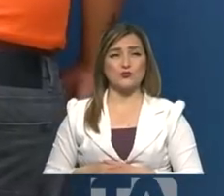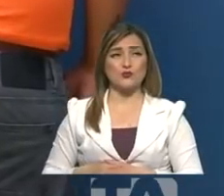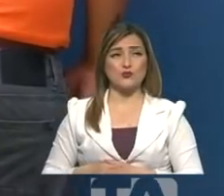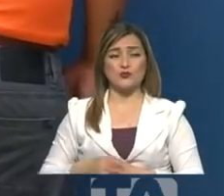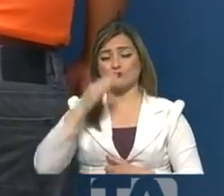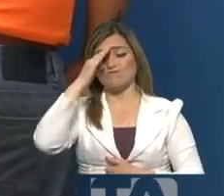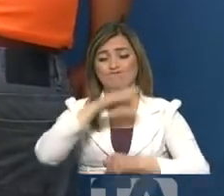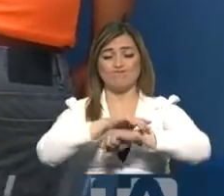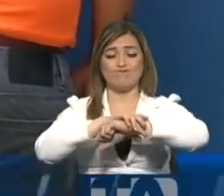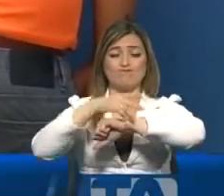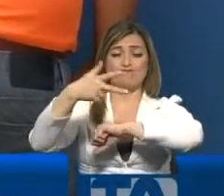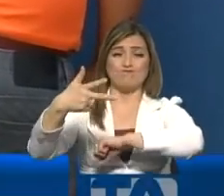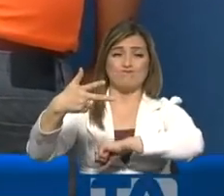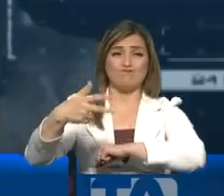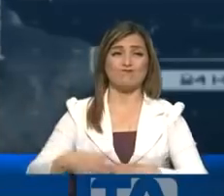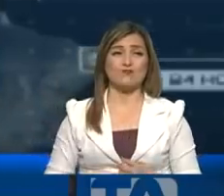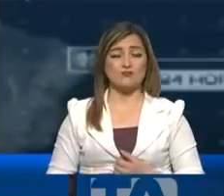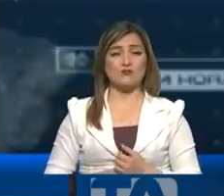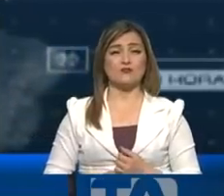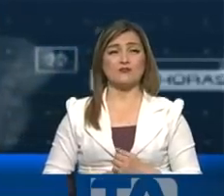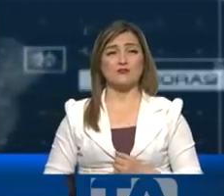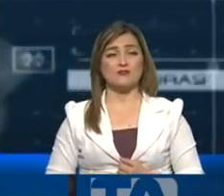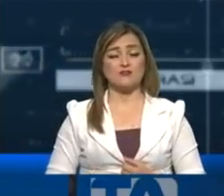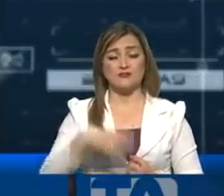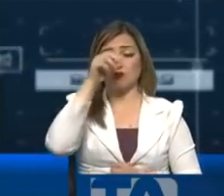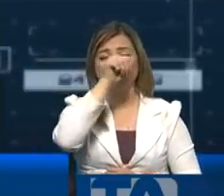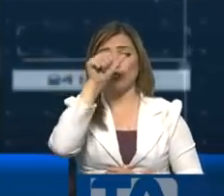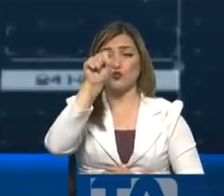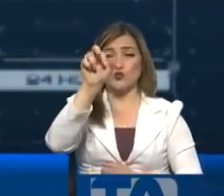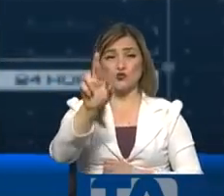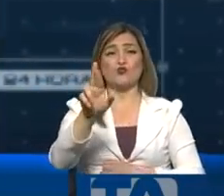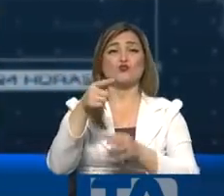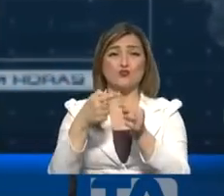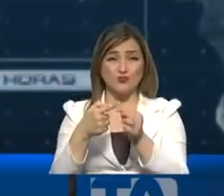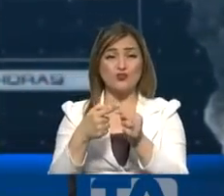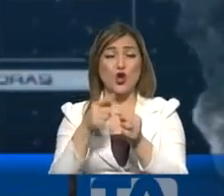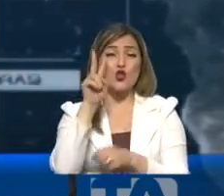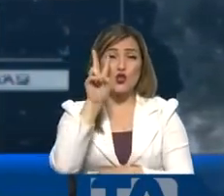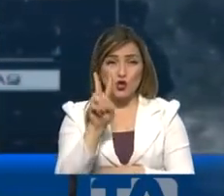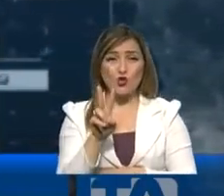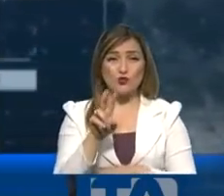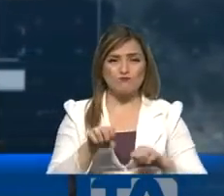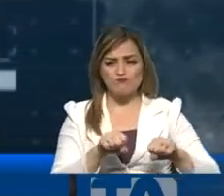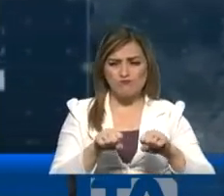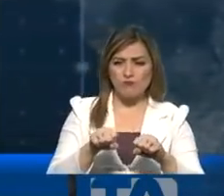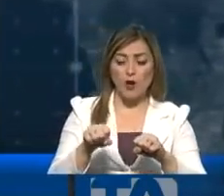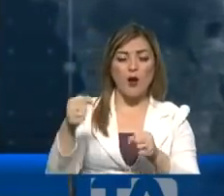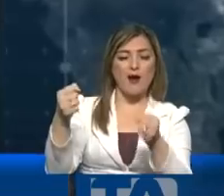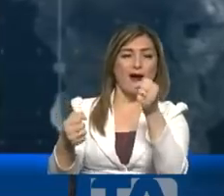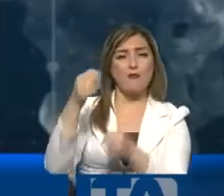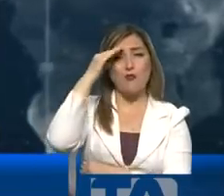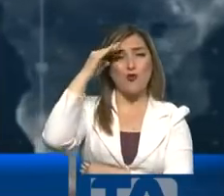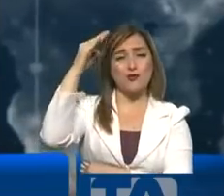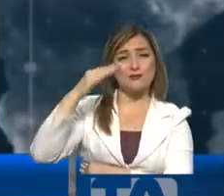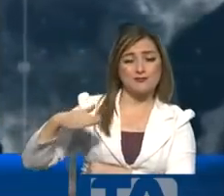La policía detuvo a 3 sospechosos. Por otra parte, el domingo en el sur de Quito, 2 sujetos abrieron fuego contra una patrulla